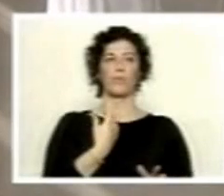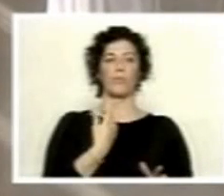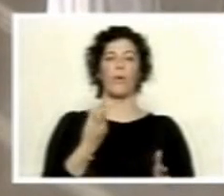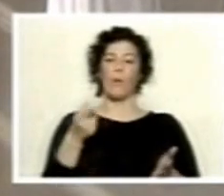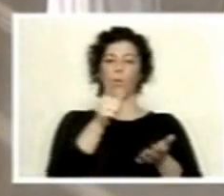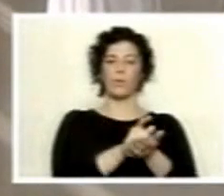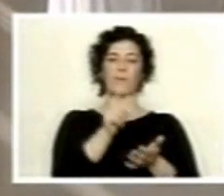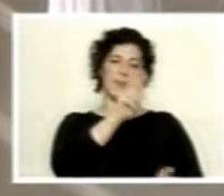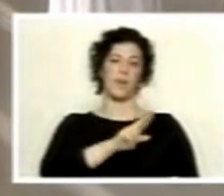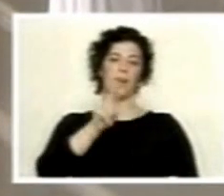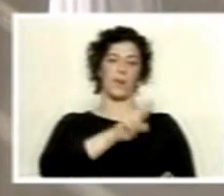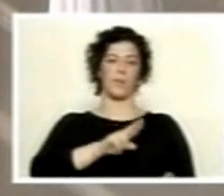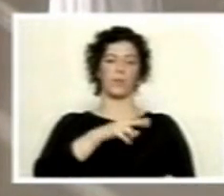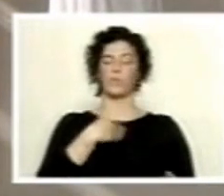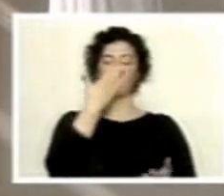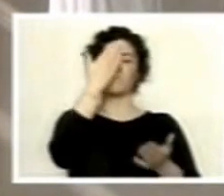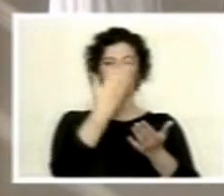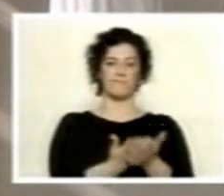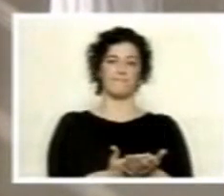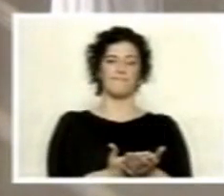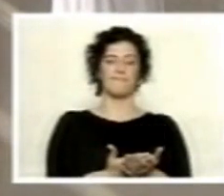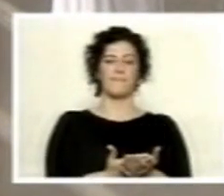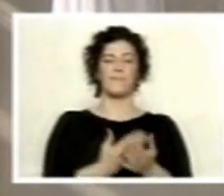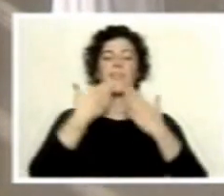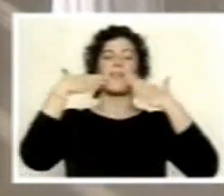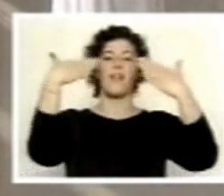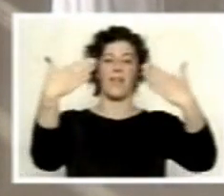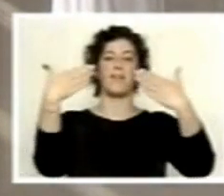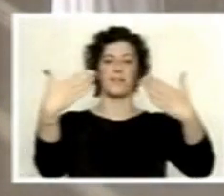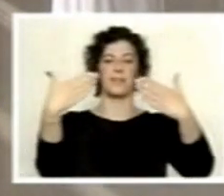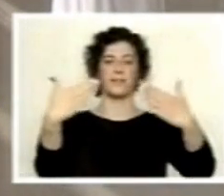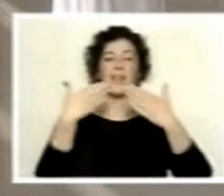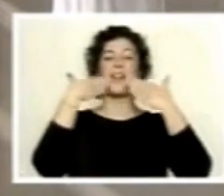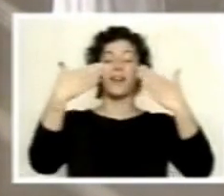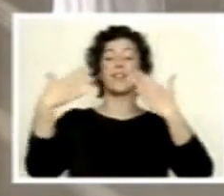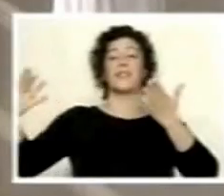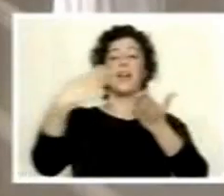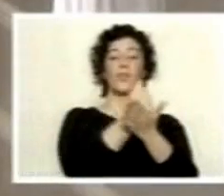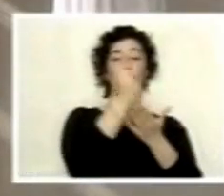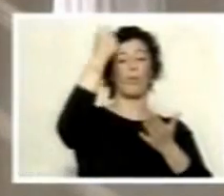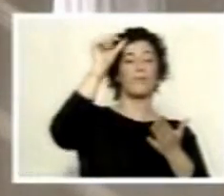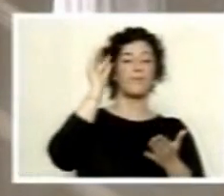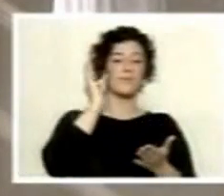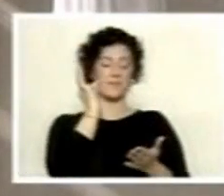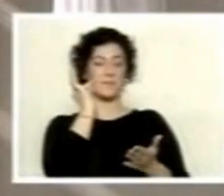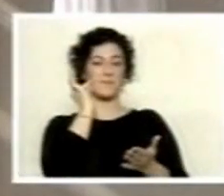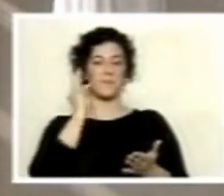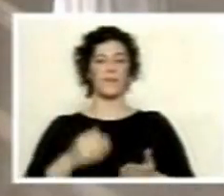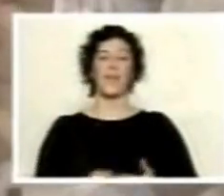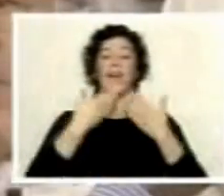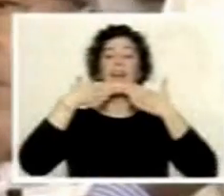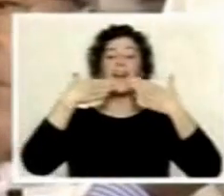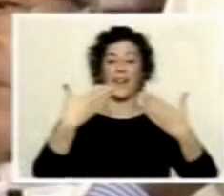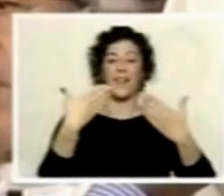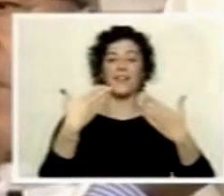que repetir con toda sinceridad. Gracias. Gracias a todos de todo corazón.